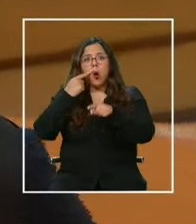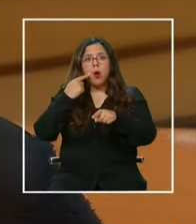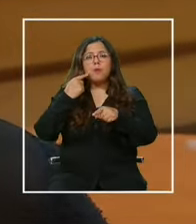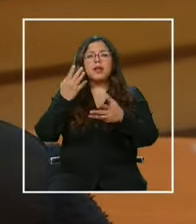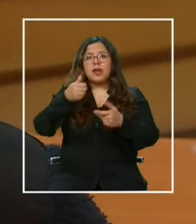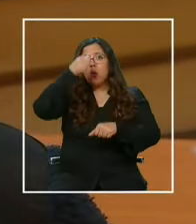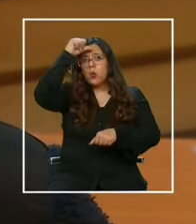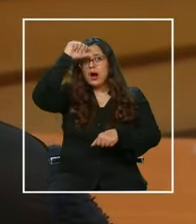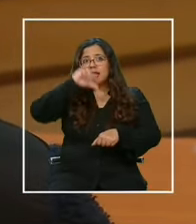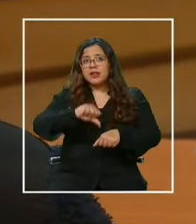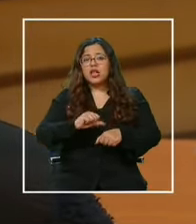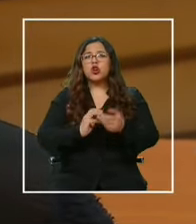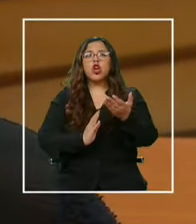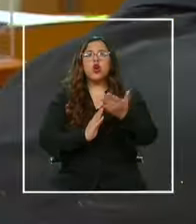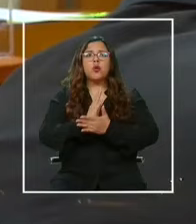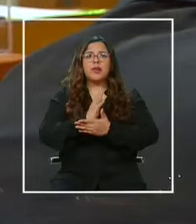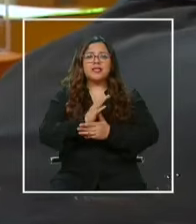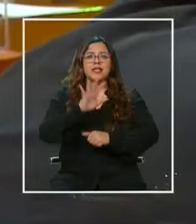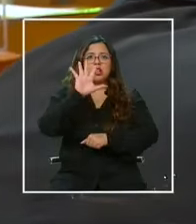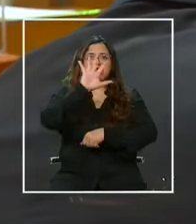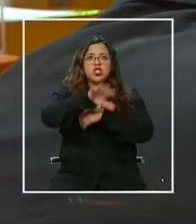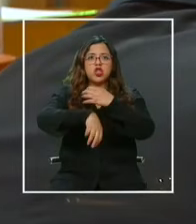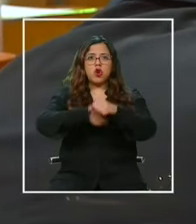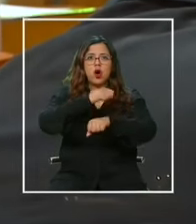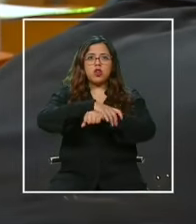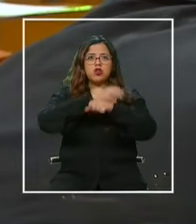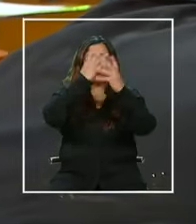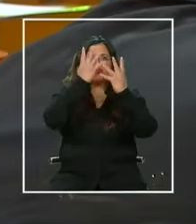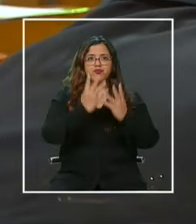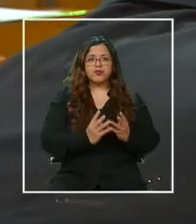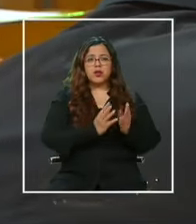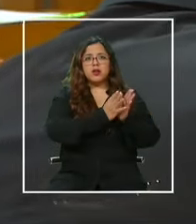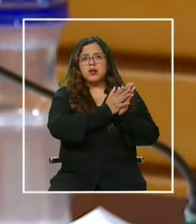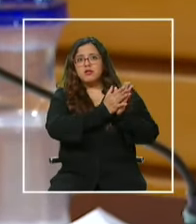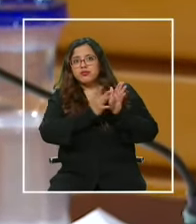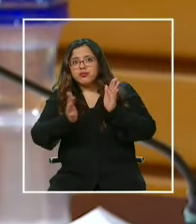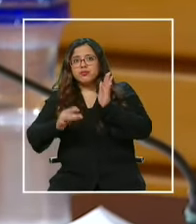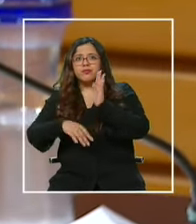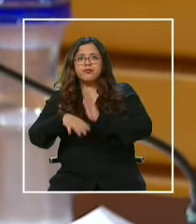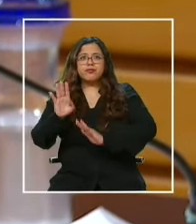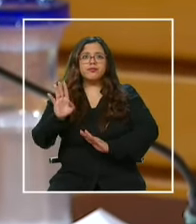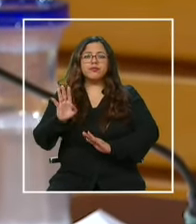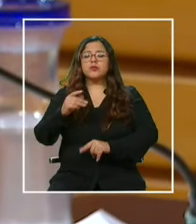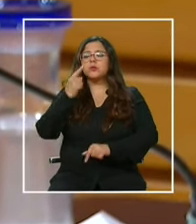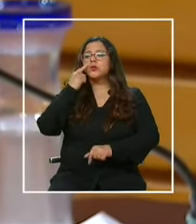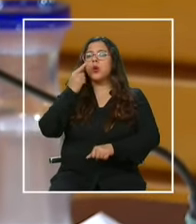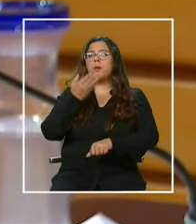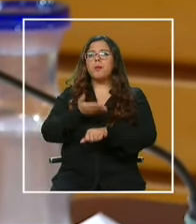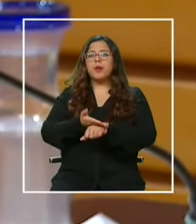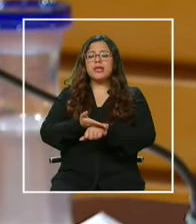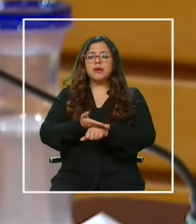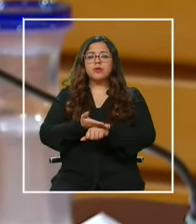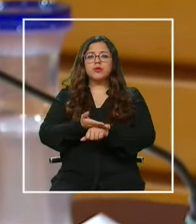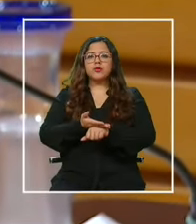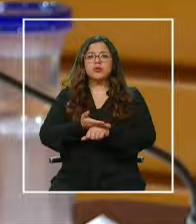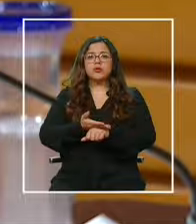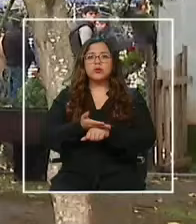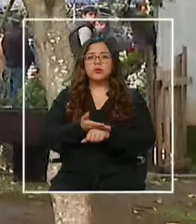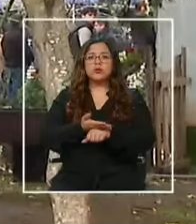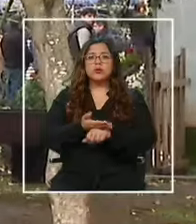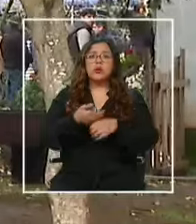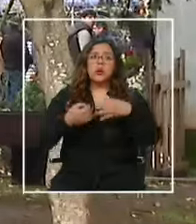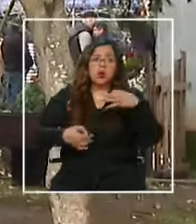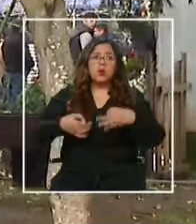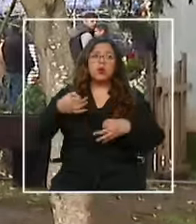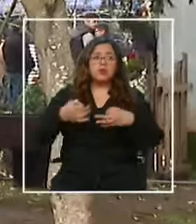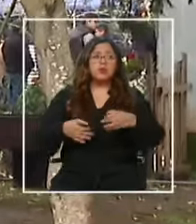una pena que parte desde los 5 años. Nosotros pedimos solamente que se haga lo justo, que